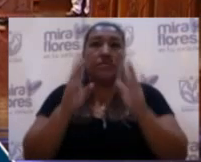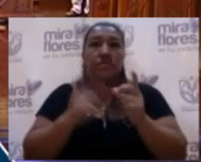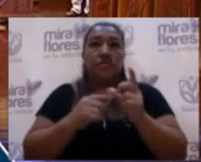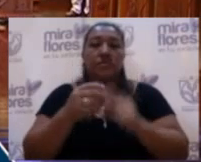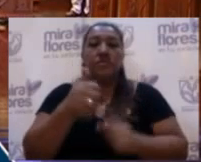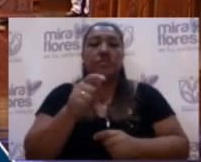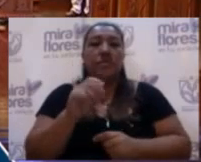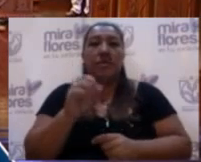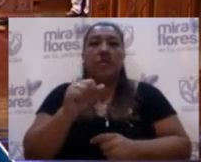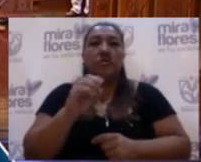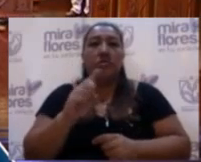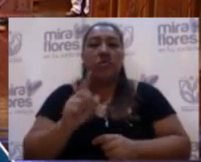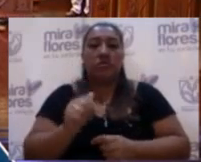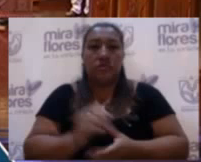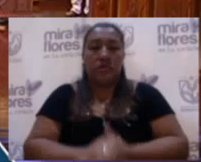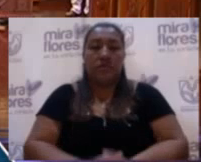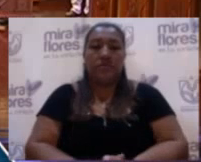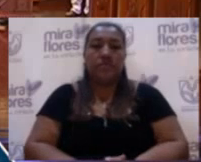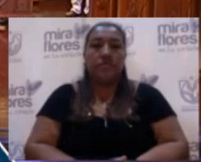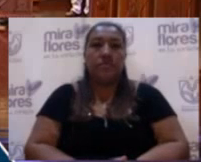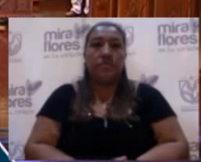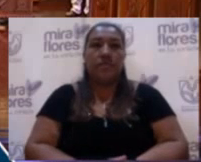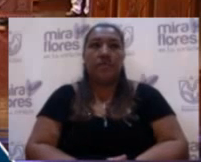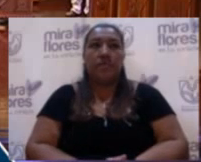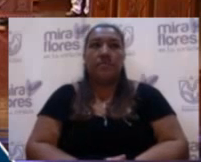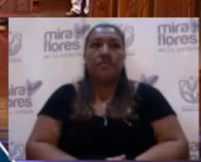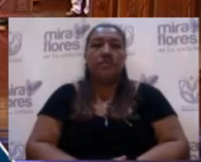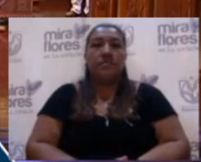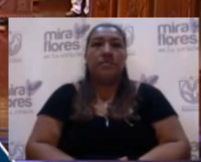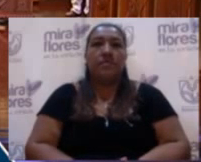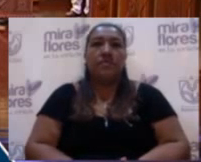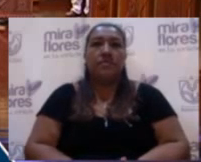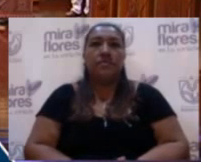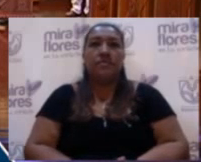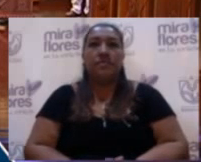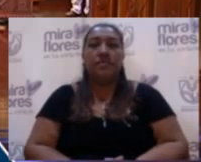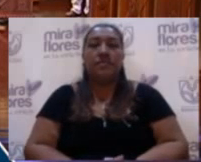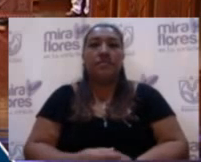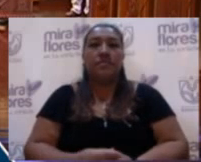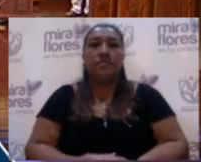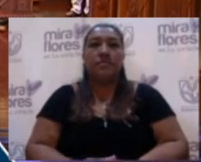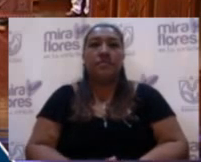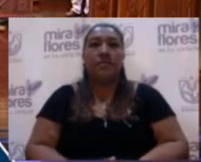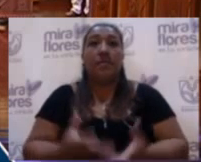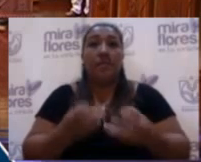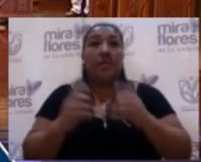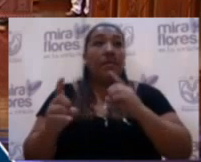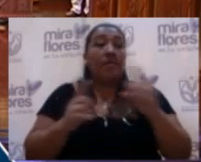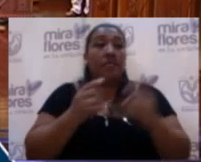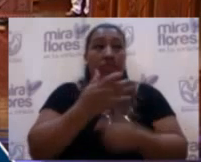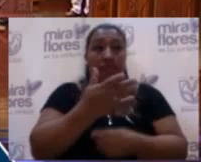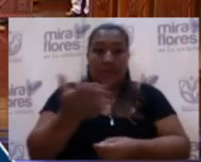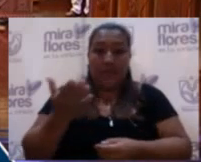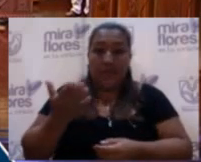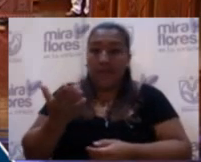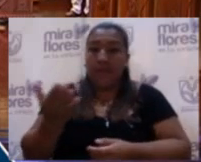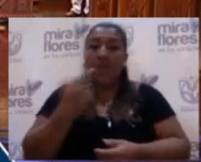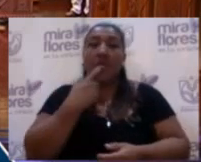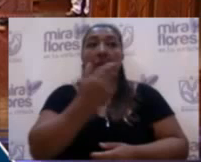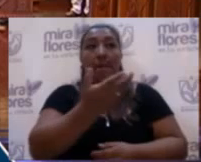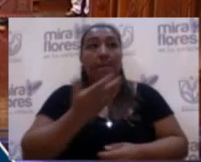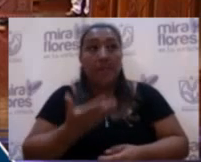Atentamente, Alfredo Sousa Locio, regidor de la Municipalidad de Miraflores. Sometemos a debate esta